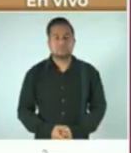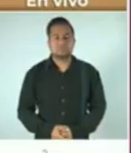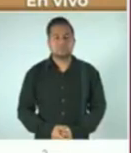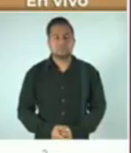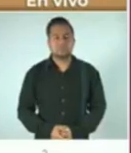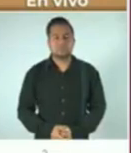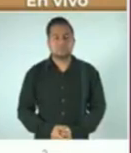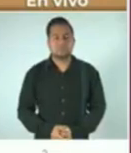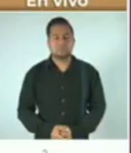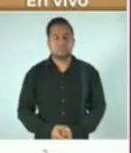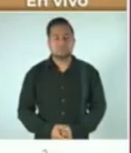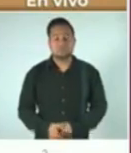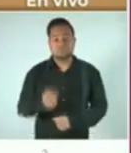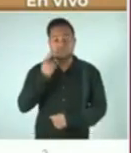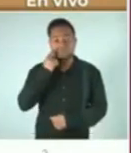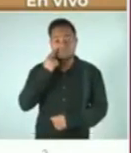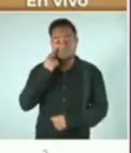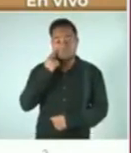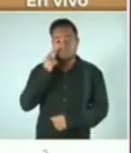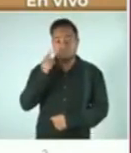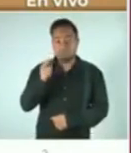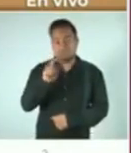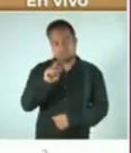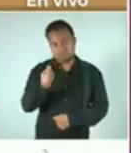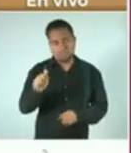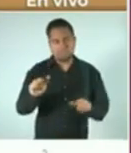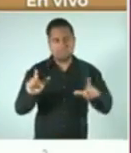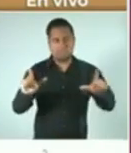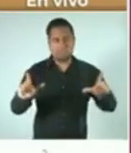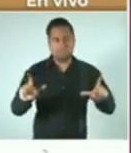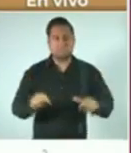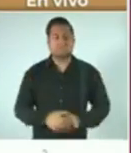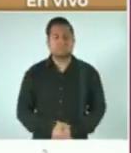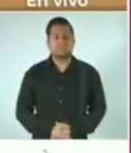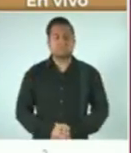Y bueno, aquí vamos a observar, es la que sigue.